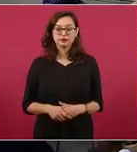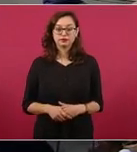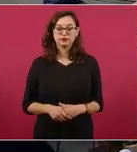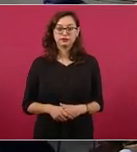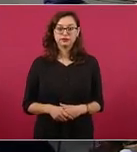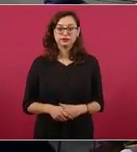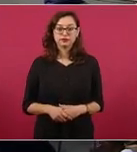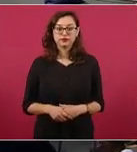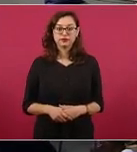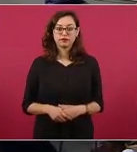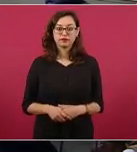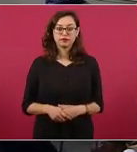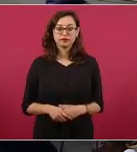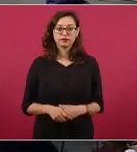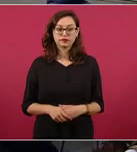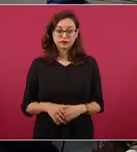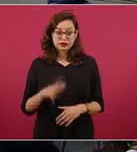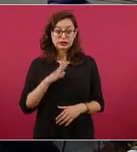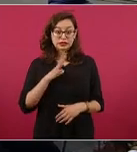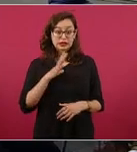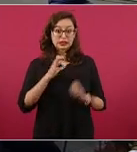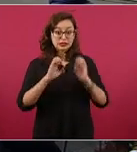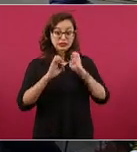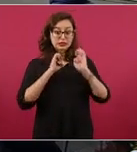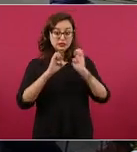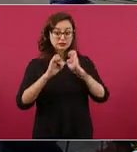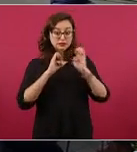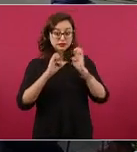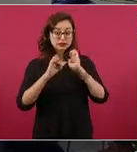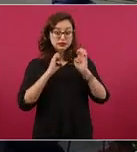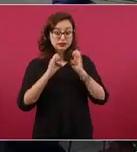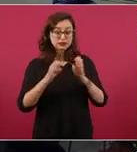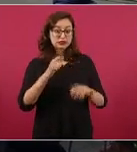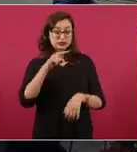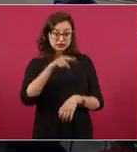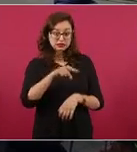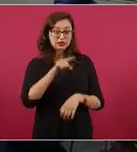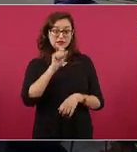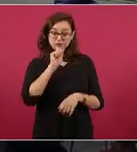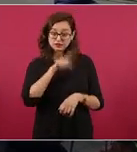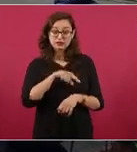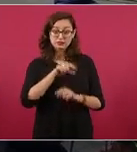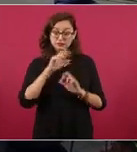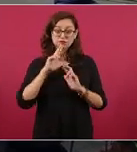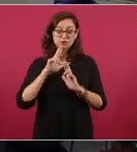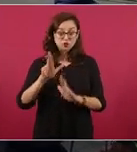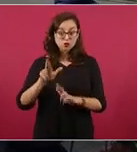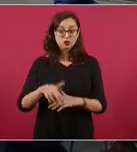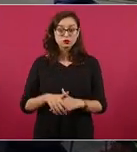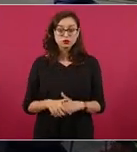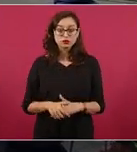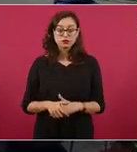Sí, pero hay una entrevista que le hacen y él repite eso.